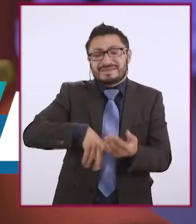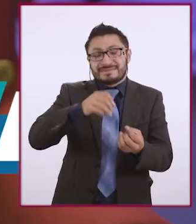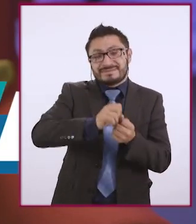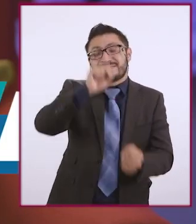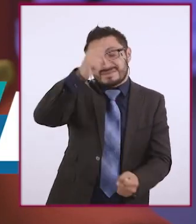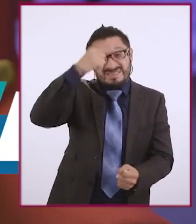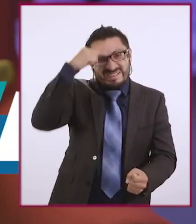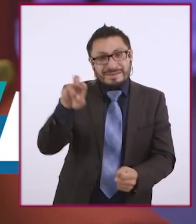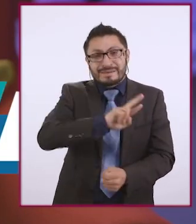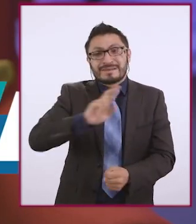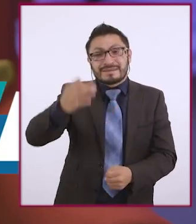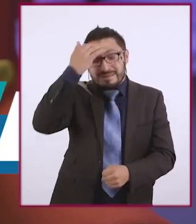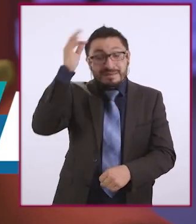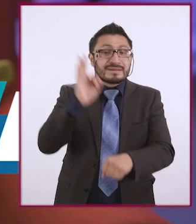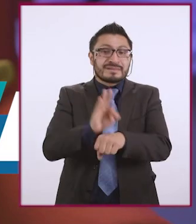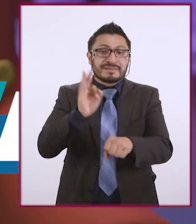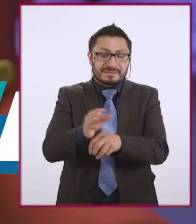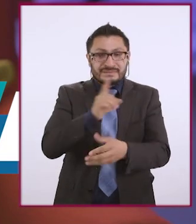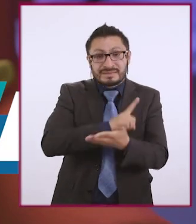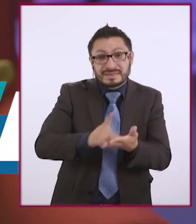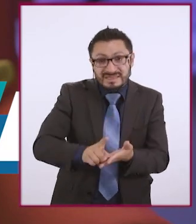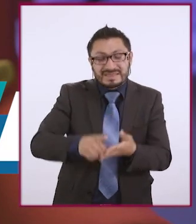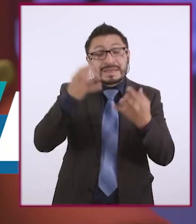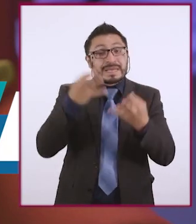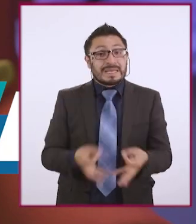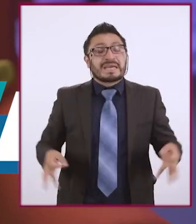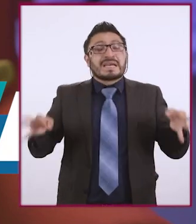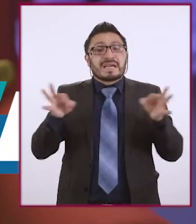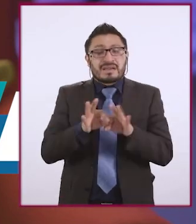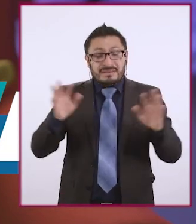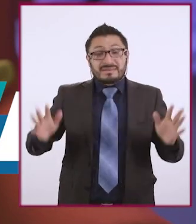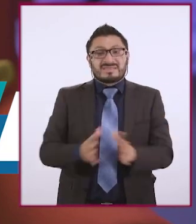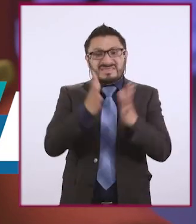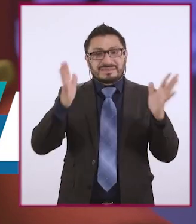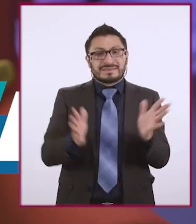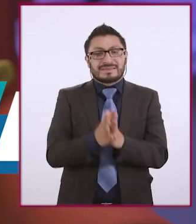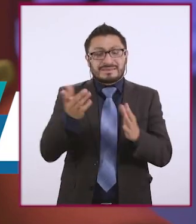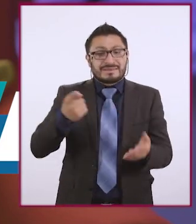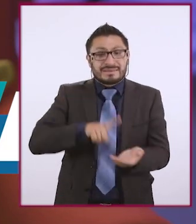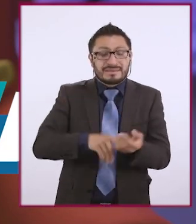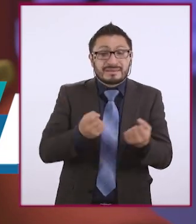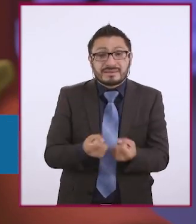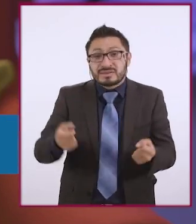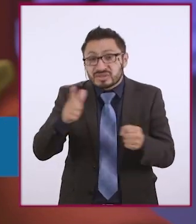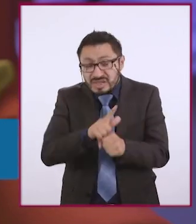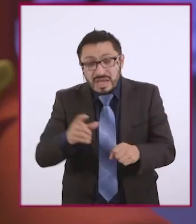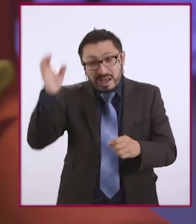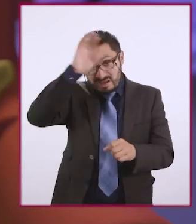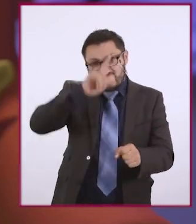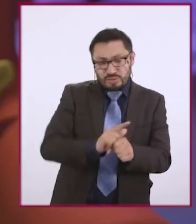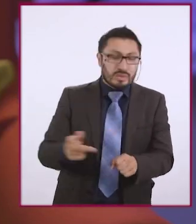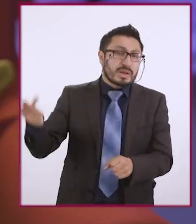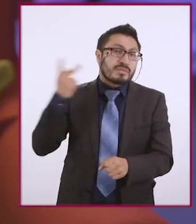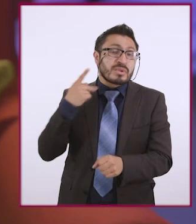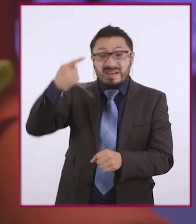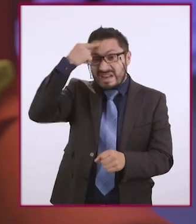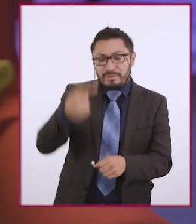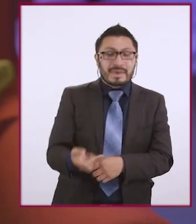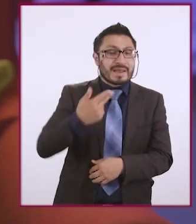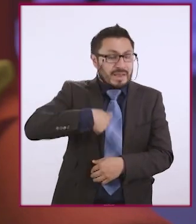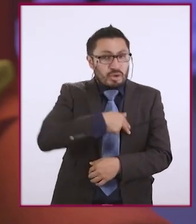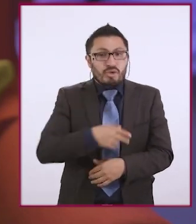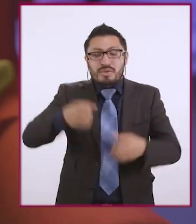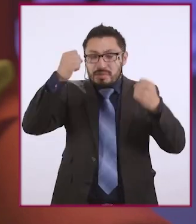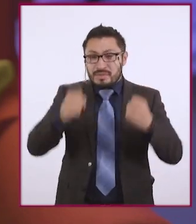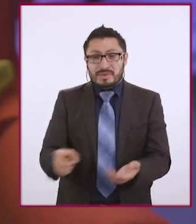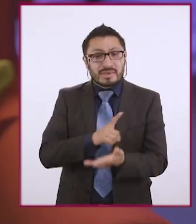Constitución para reconocer y proteger nuestros derechos, es importante que participemos en lo social, en lo cultural y en lo político para asegurar que nuestros